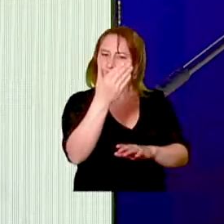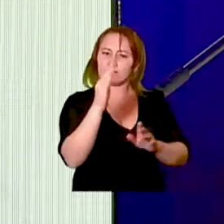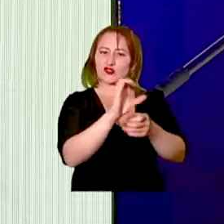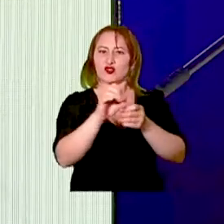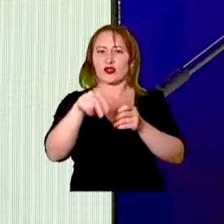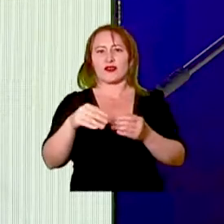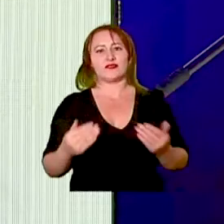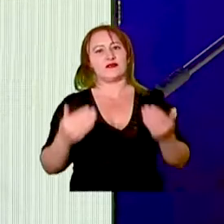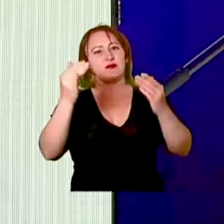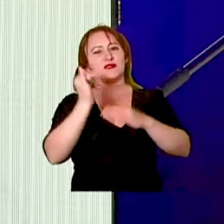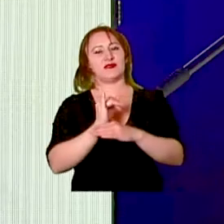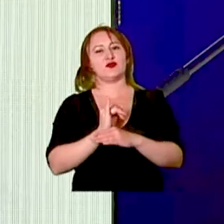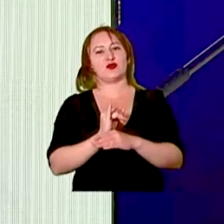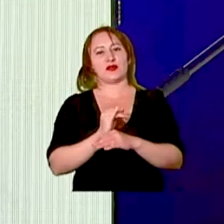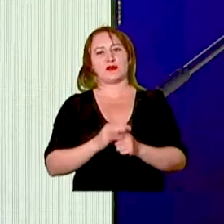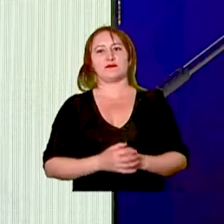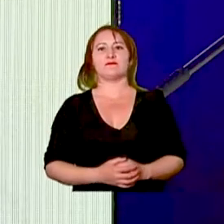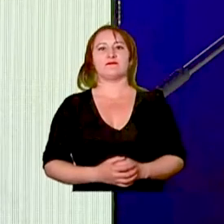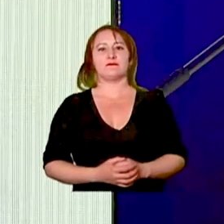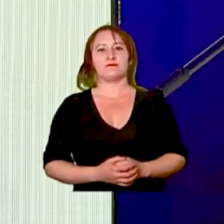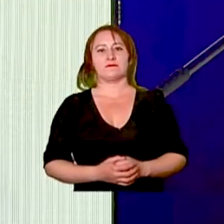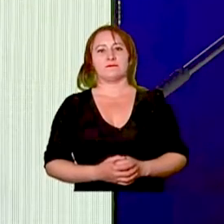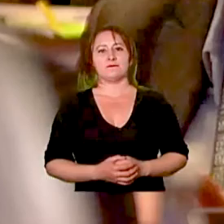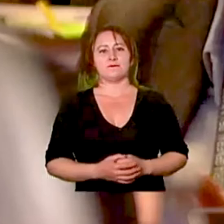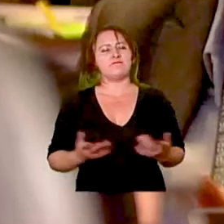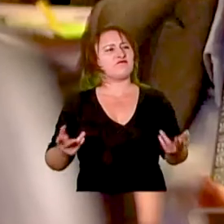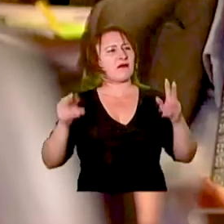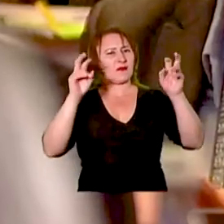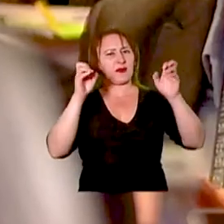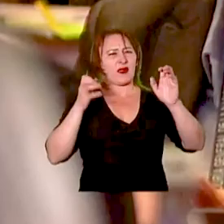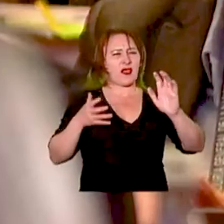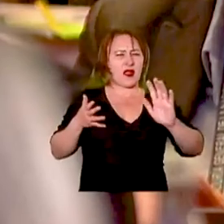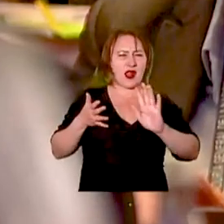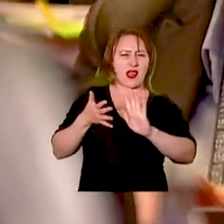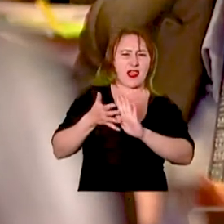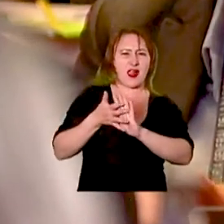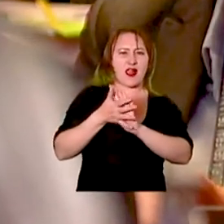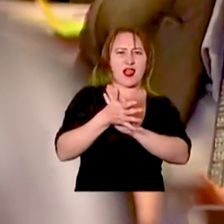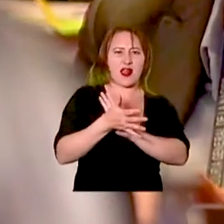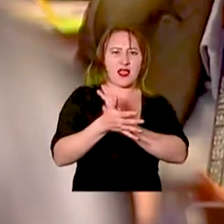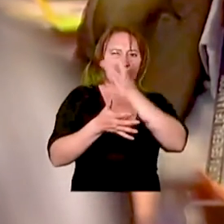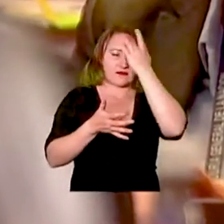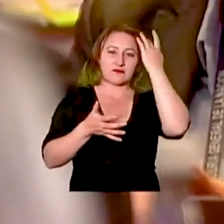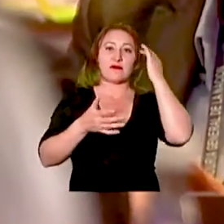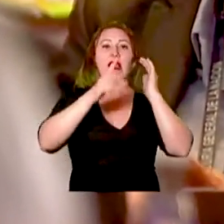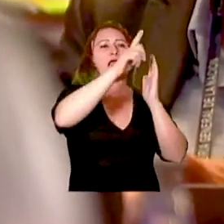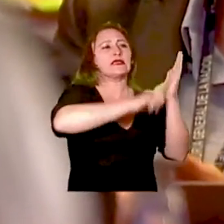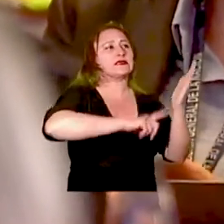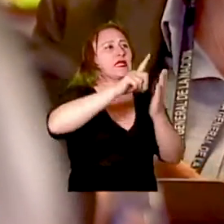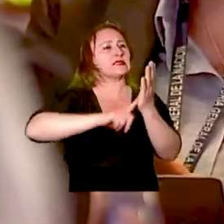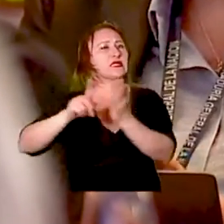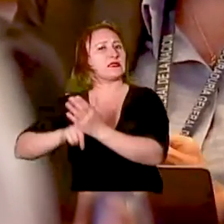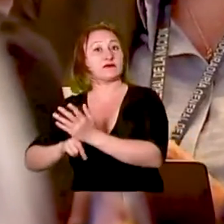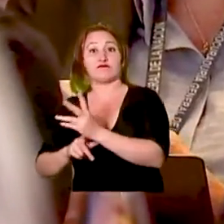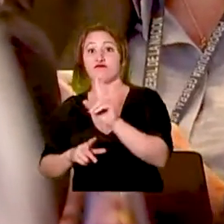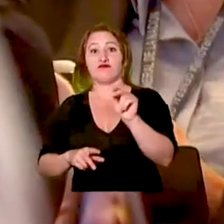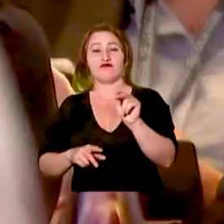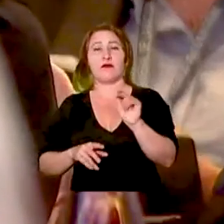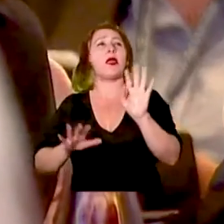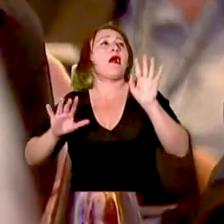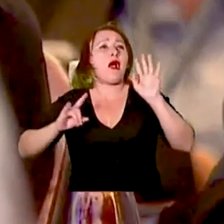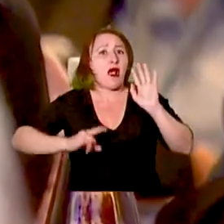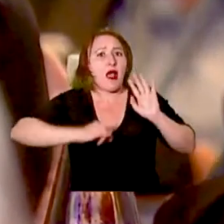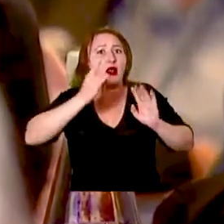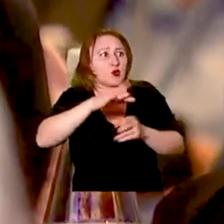beneficio de la institucionalidad. No se trata, lo que he dicho aquí, de listas taxativas. Coyunturalmente se presentarán situaciones que